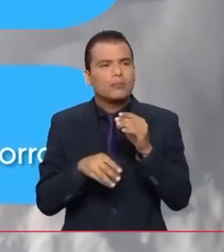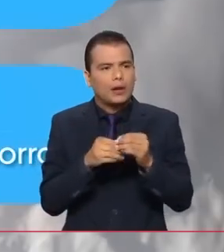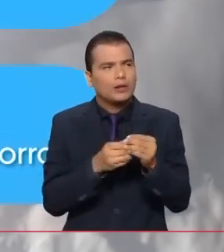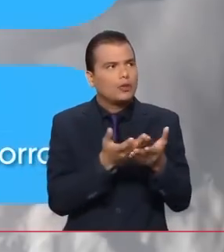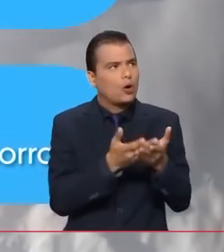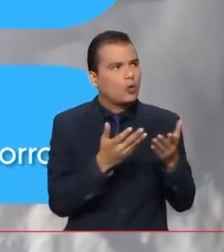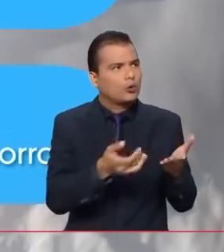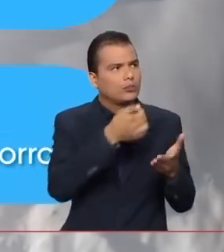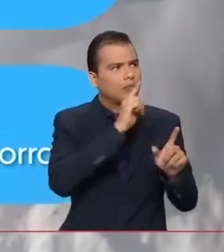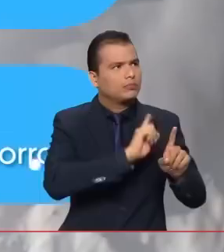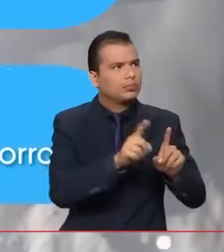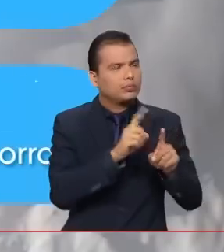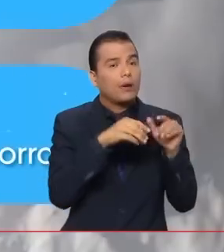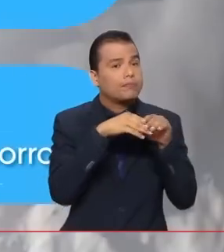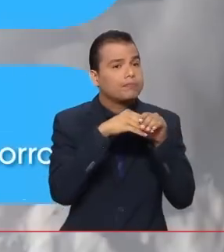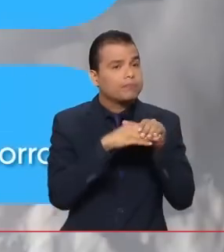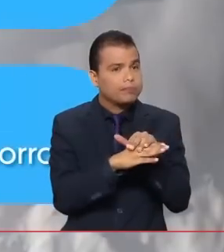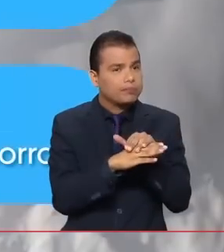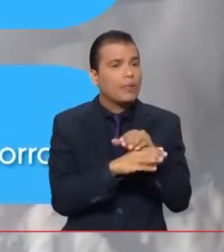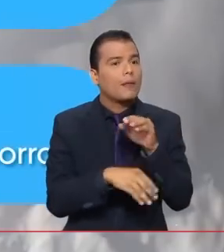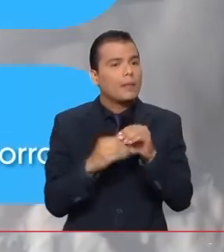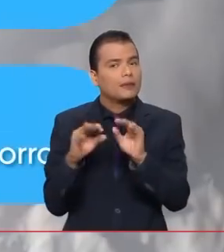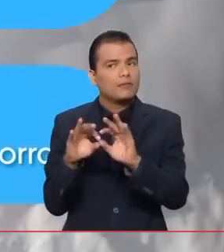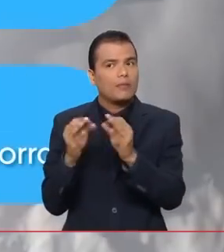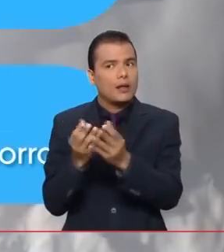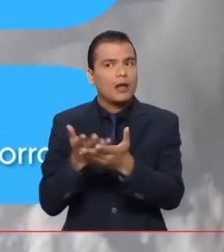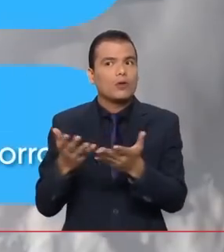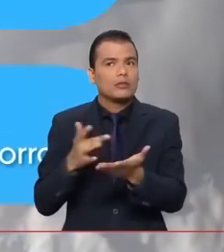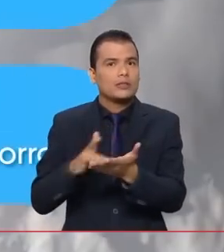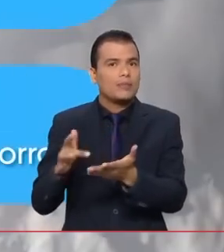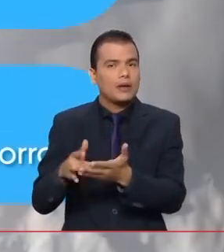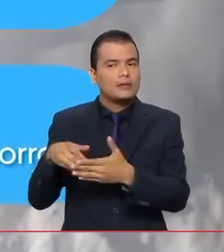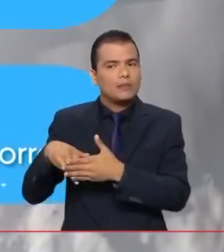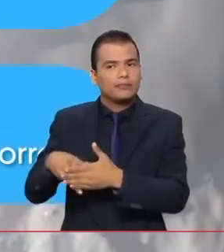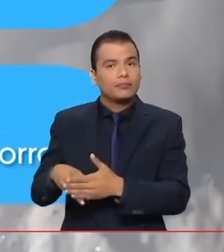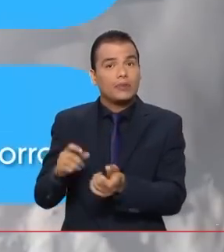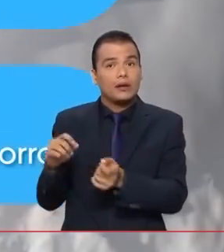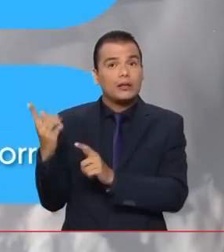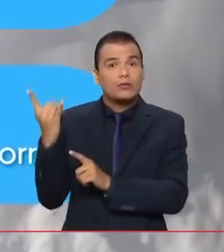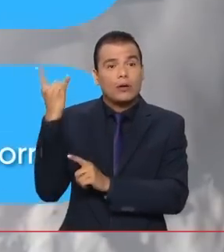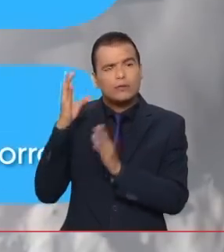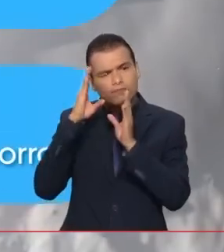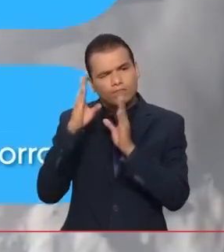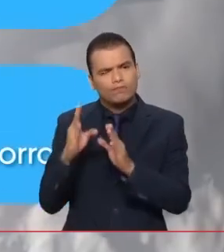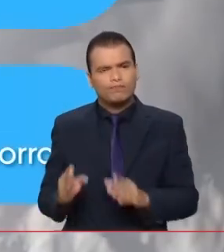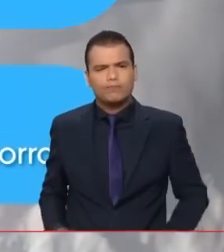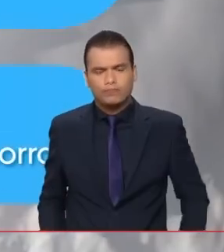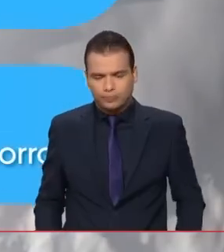botiquín de primeros auxilios y un kit familiar de emergencias para estar preparados.